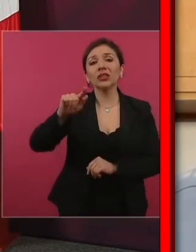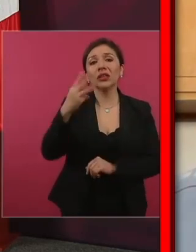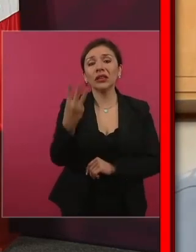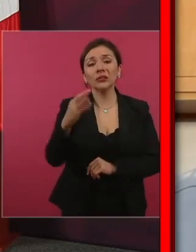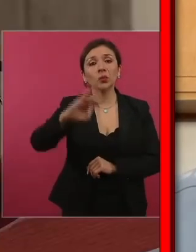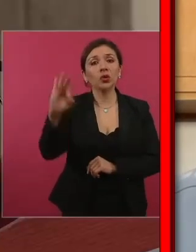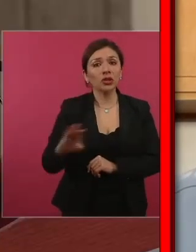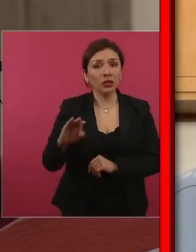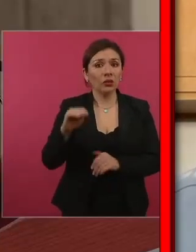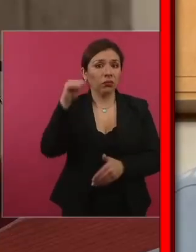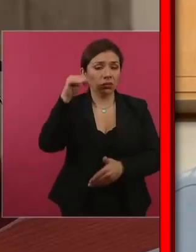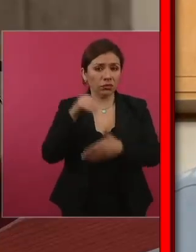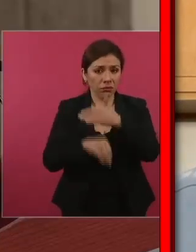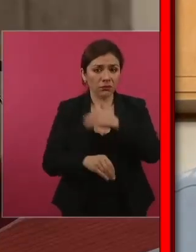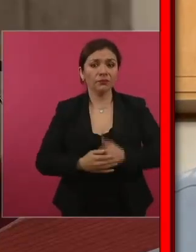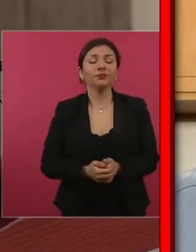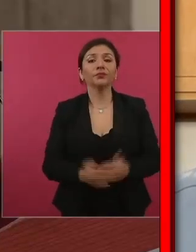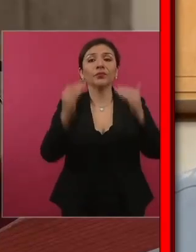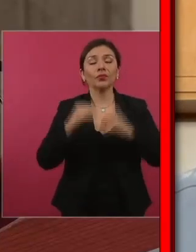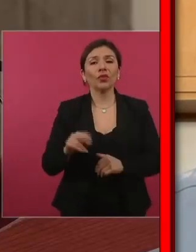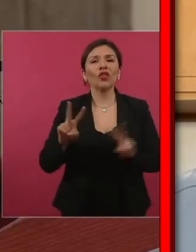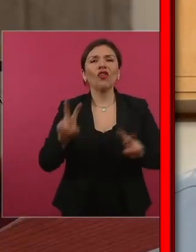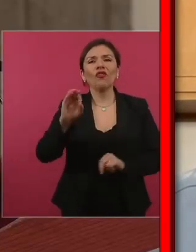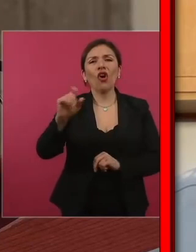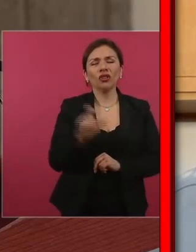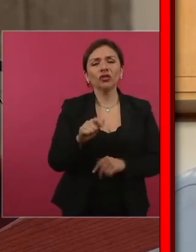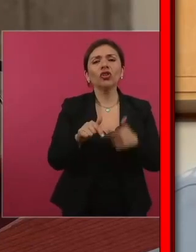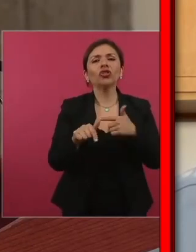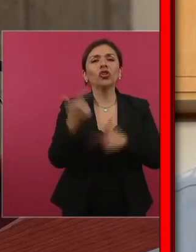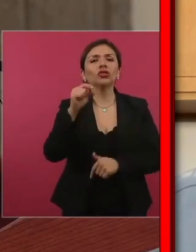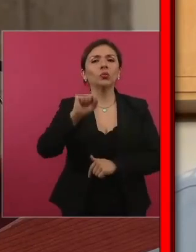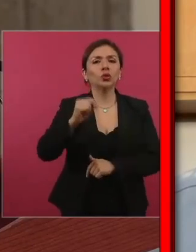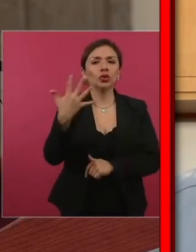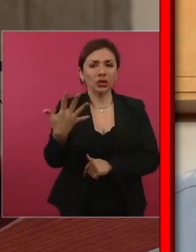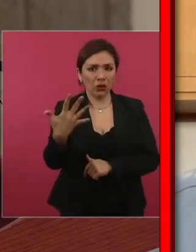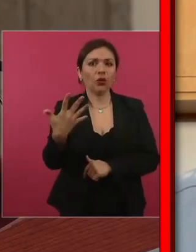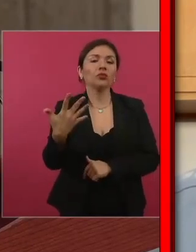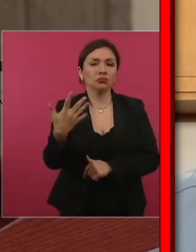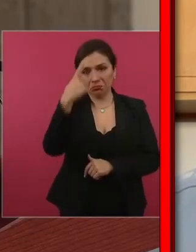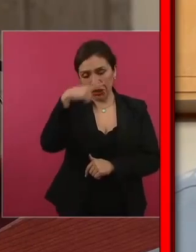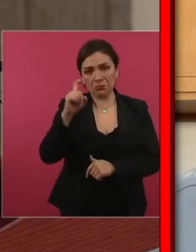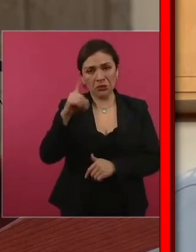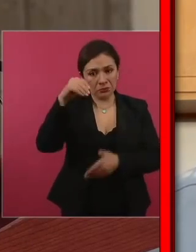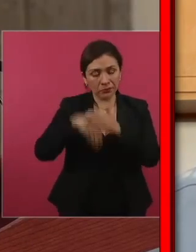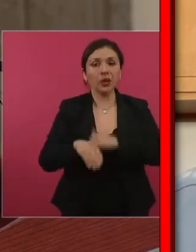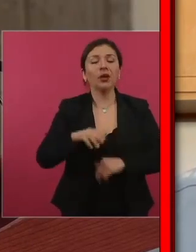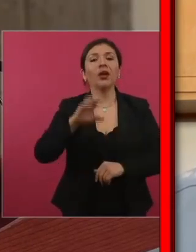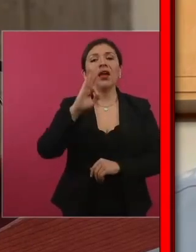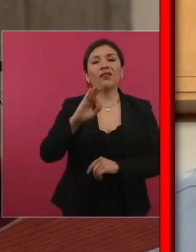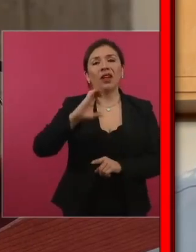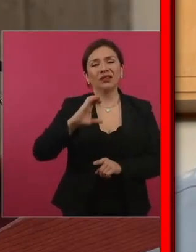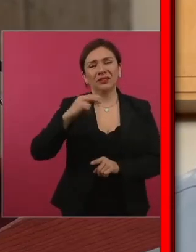de devaluación con Vicente Fox doce punto cinco de devaluación Felipe Calderón